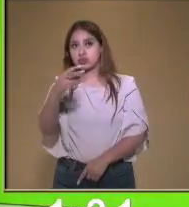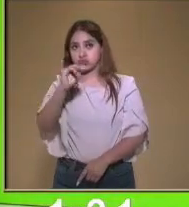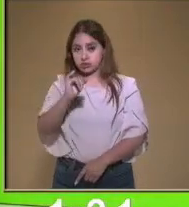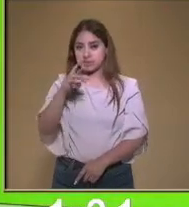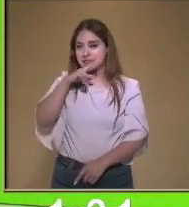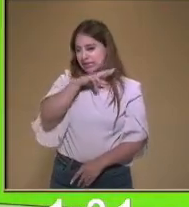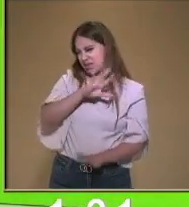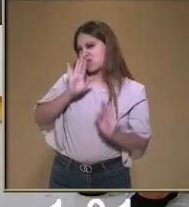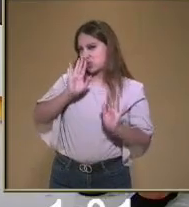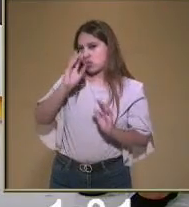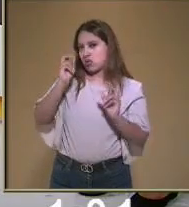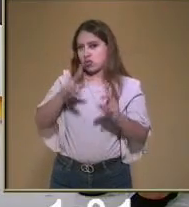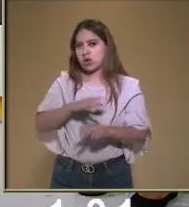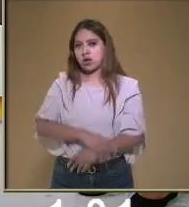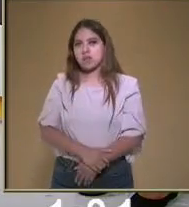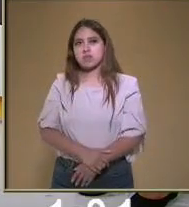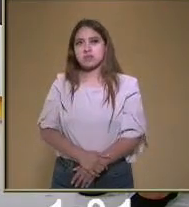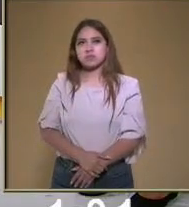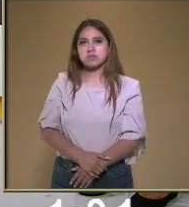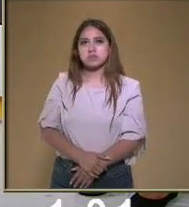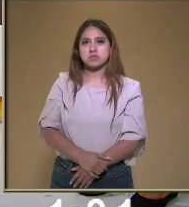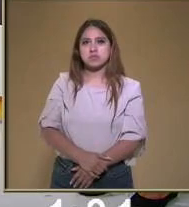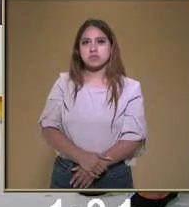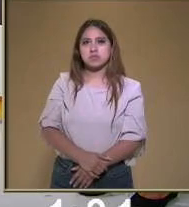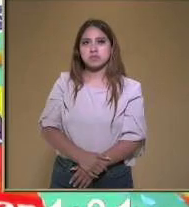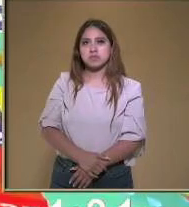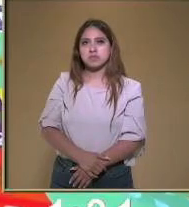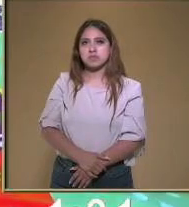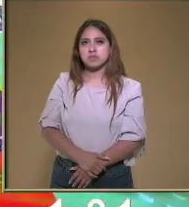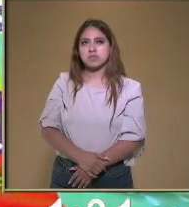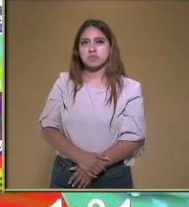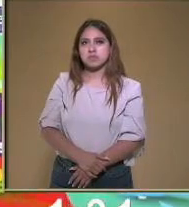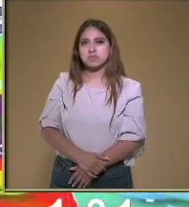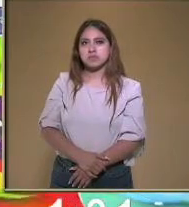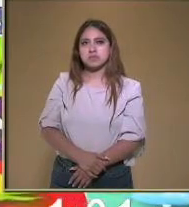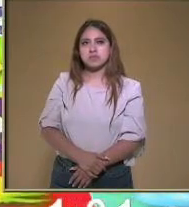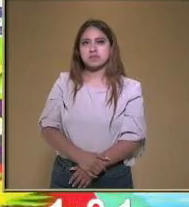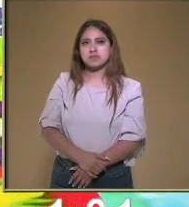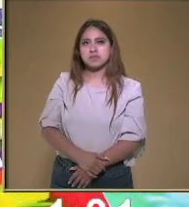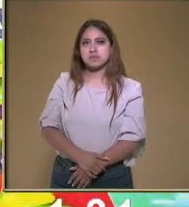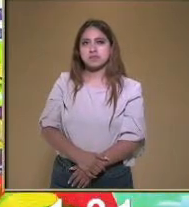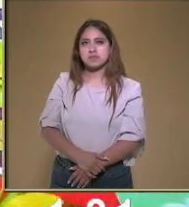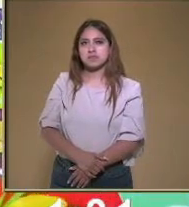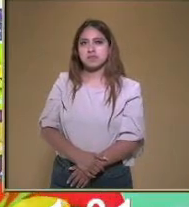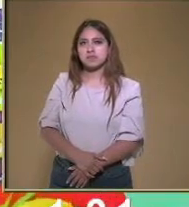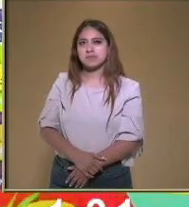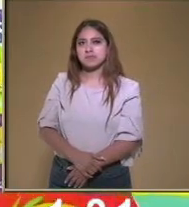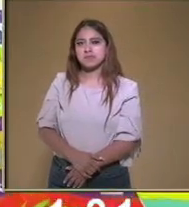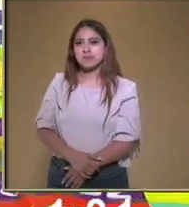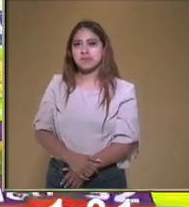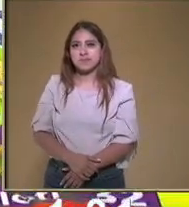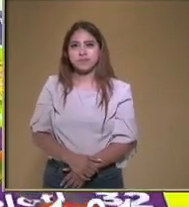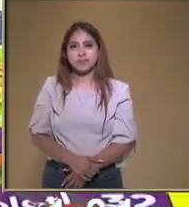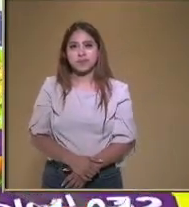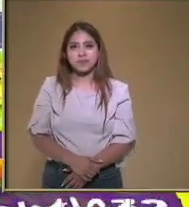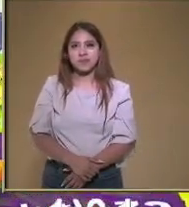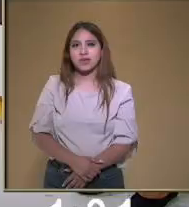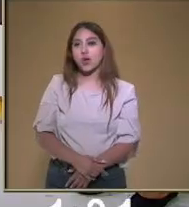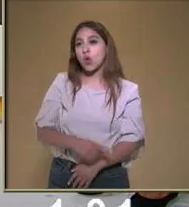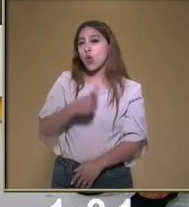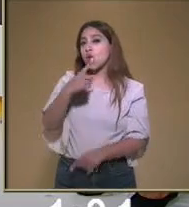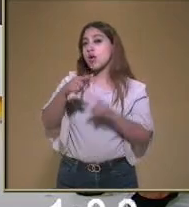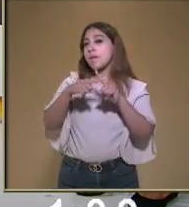Muy bien. Muy bien. Empezamos. ¿Quién empieza? La invitada. Muy bien. Cayó en uno. Uno por